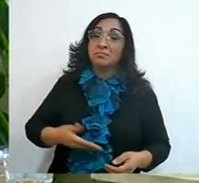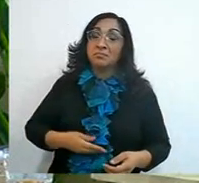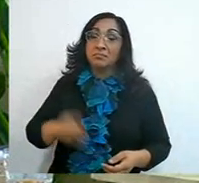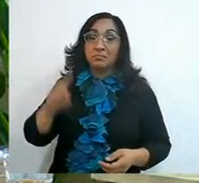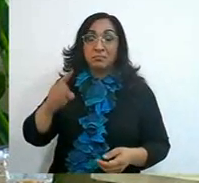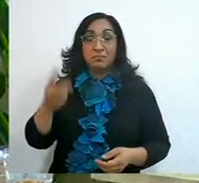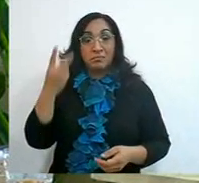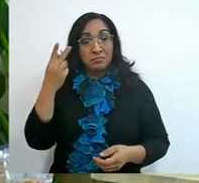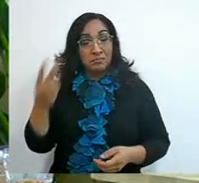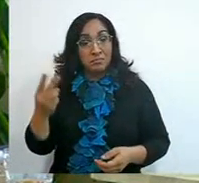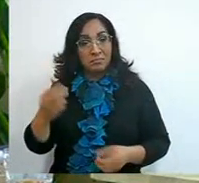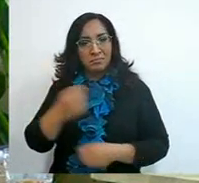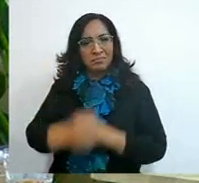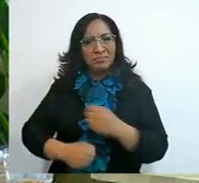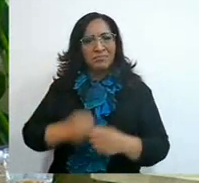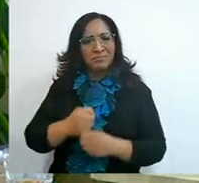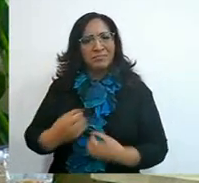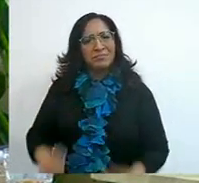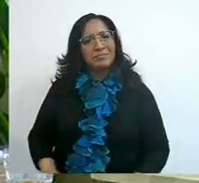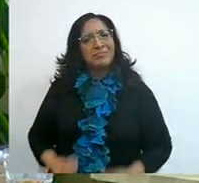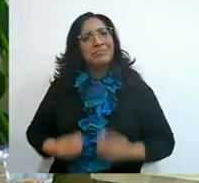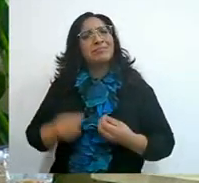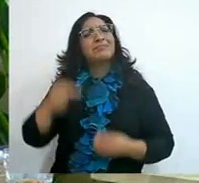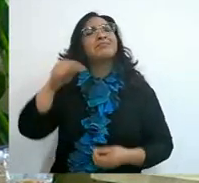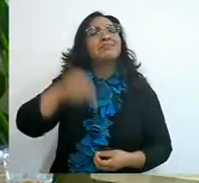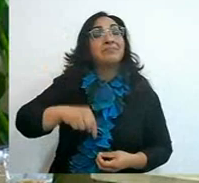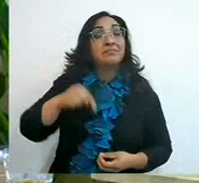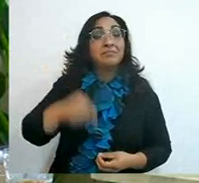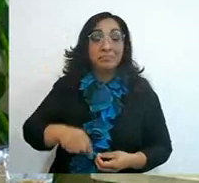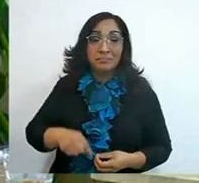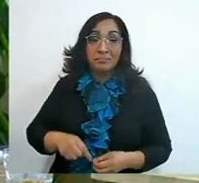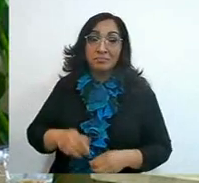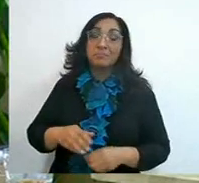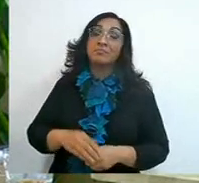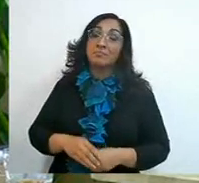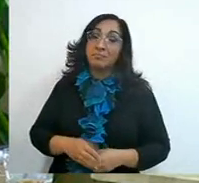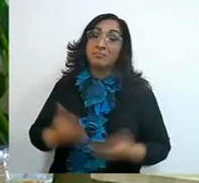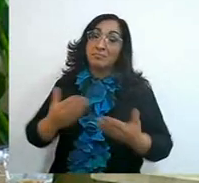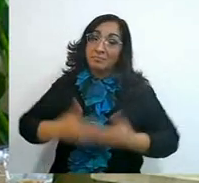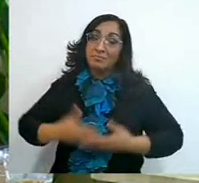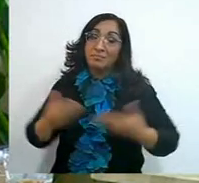hermanos de aquel tiempo siguen hasta el día de hoy a mi lado.